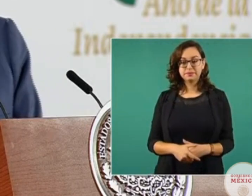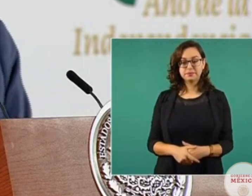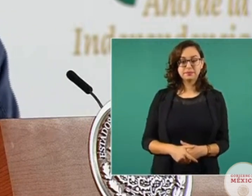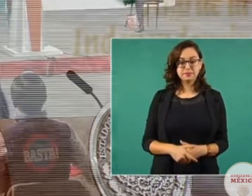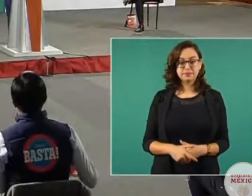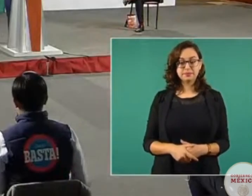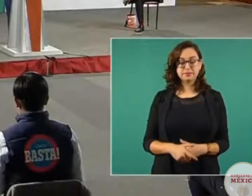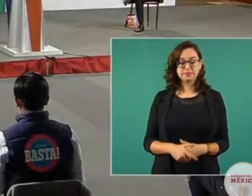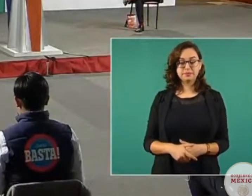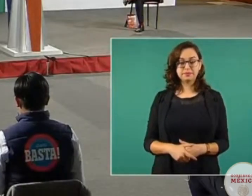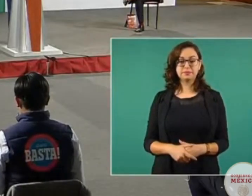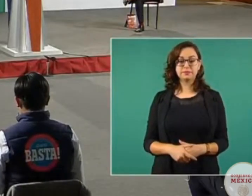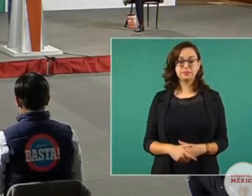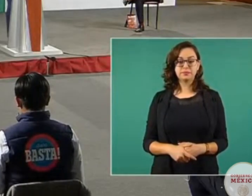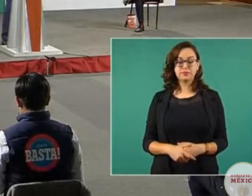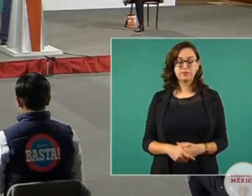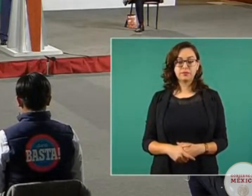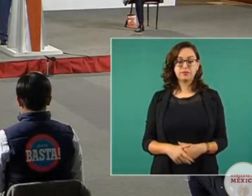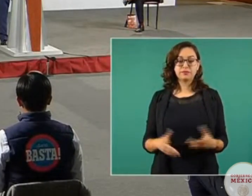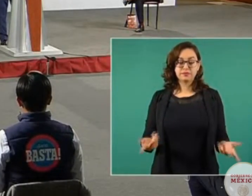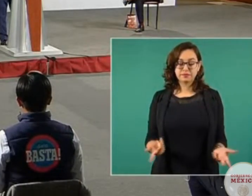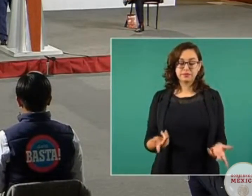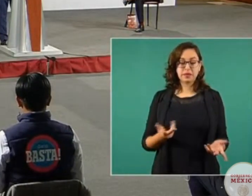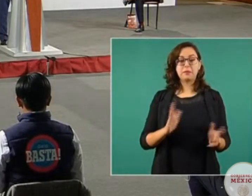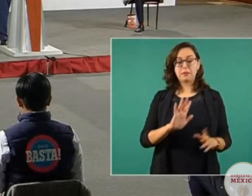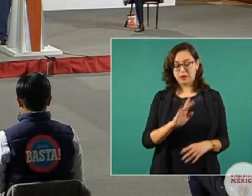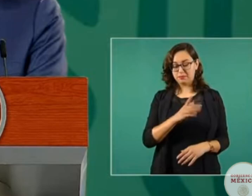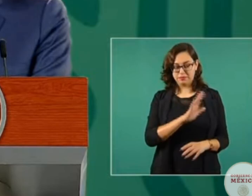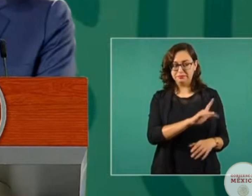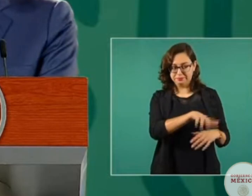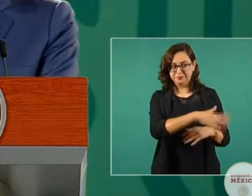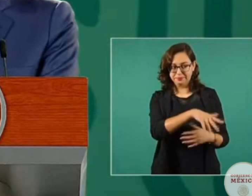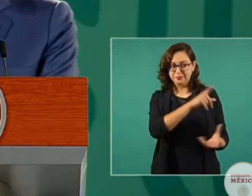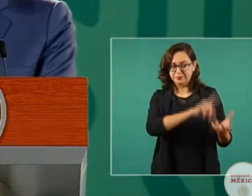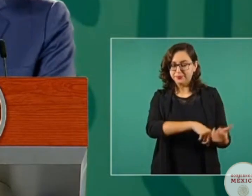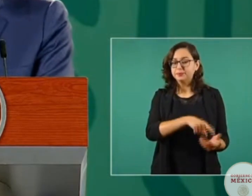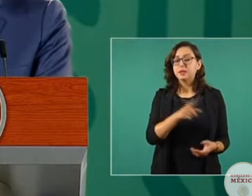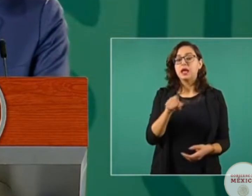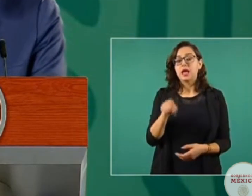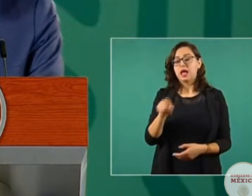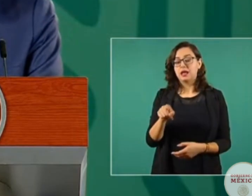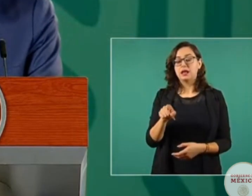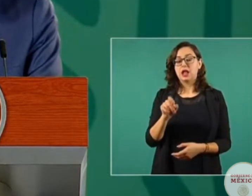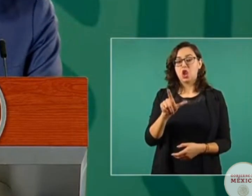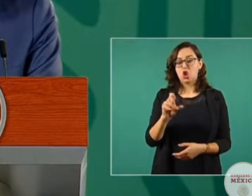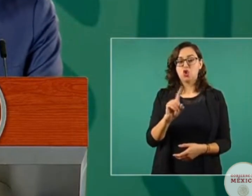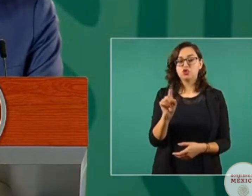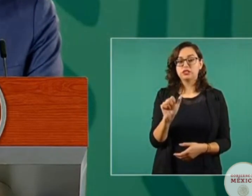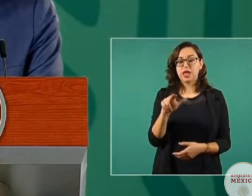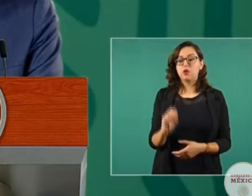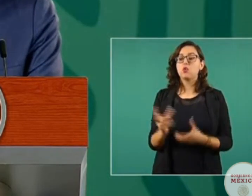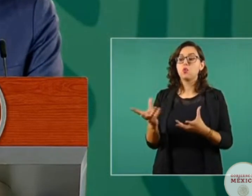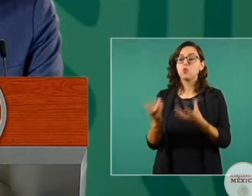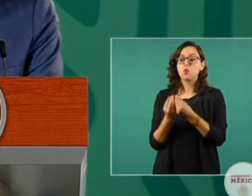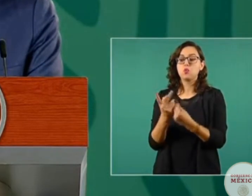Bueno, ese señor se convirtió en el vocero de la campaña del PRI.